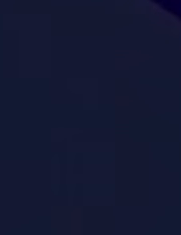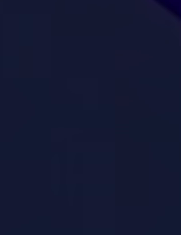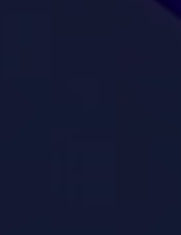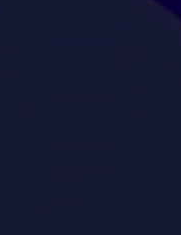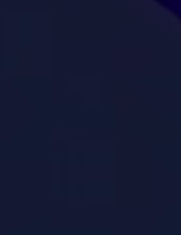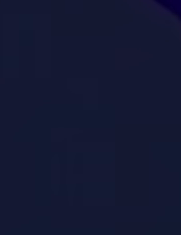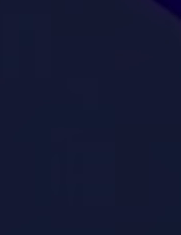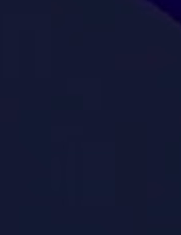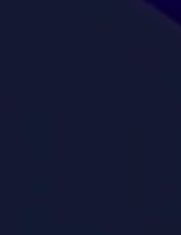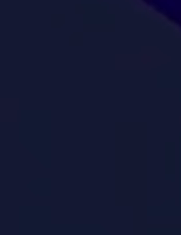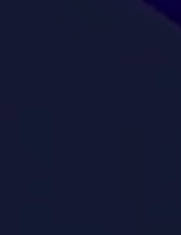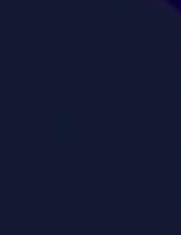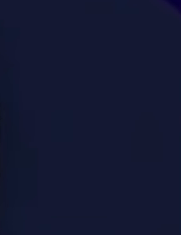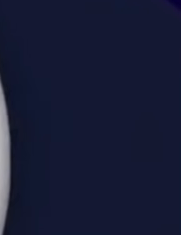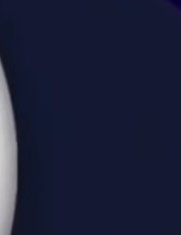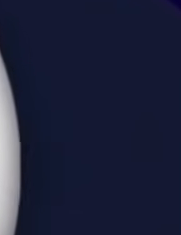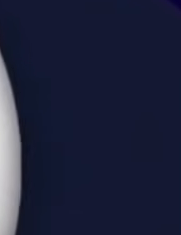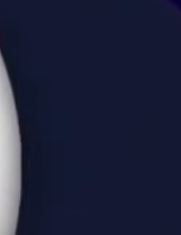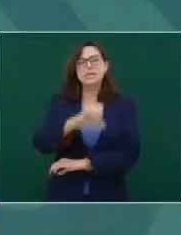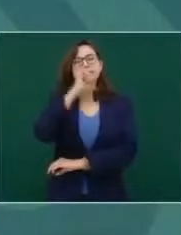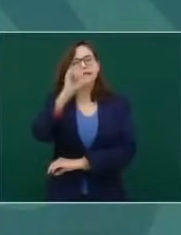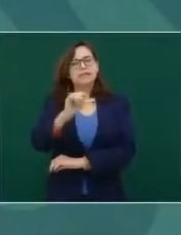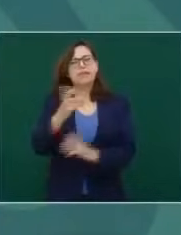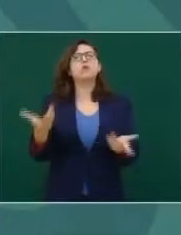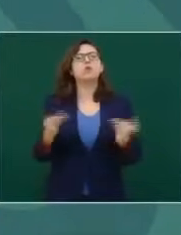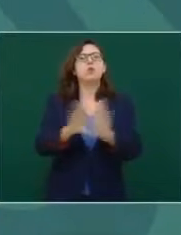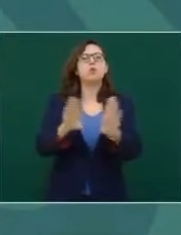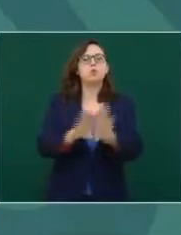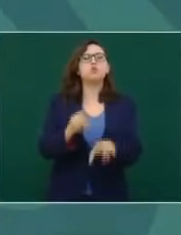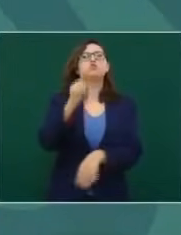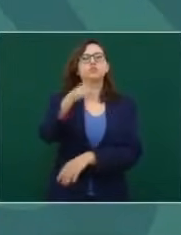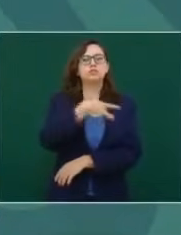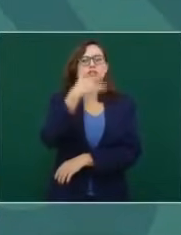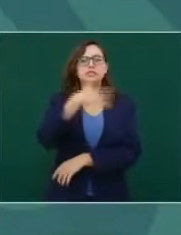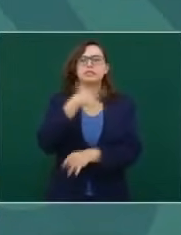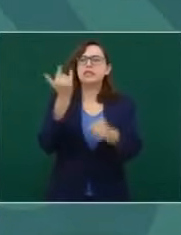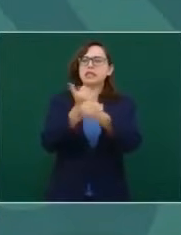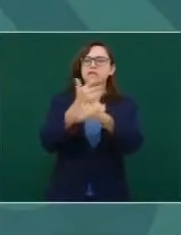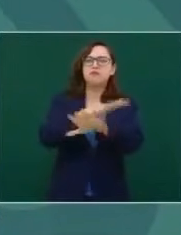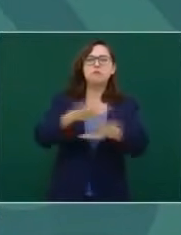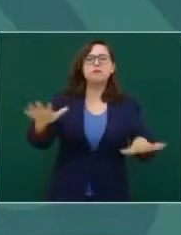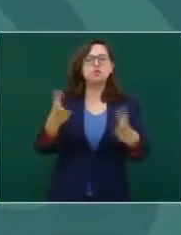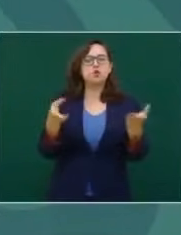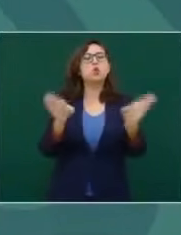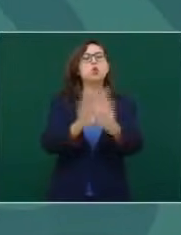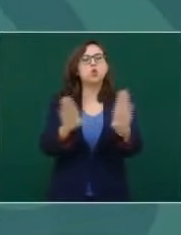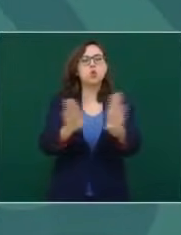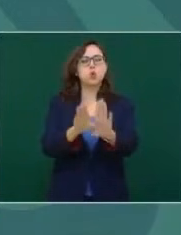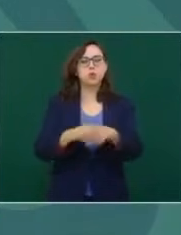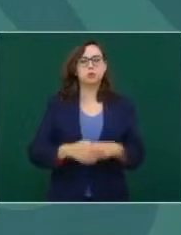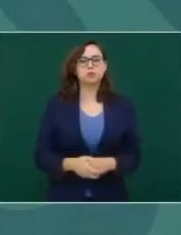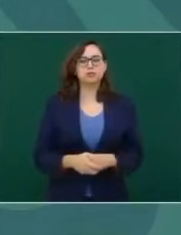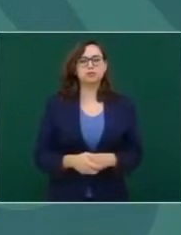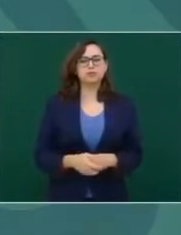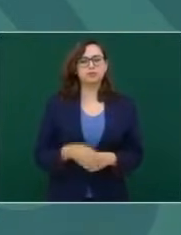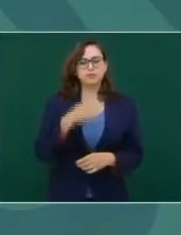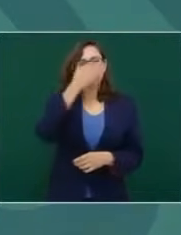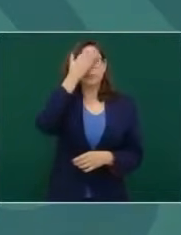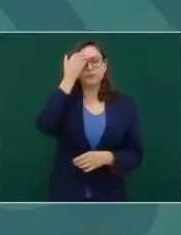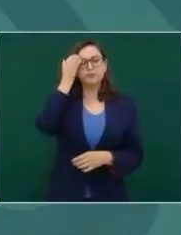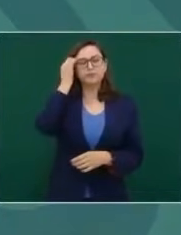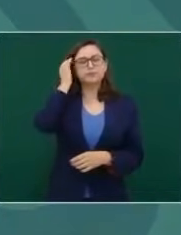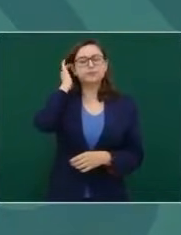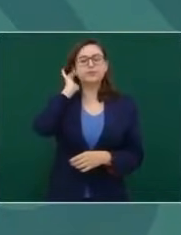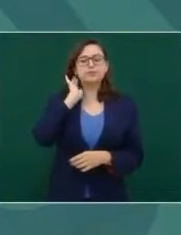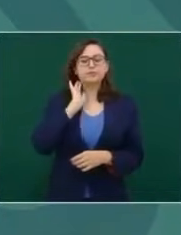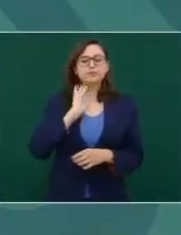1 scan dallas acceso a nivel global y en mexico un golpe brutal a